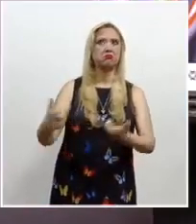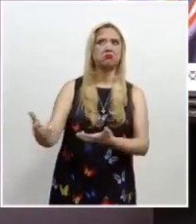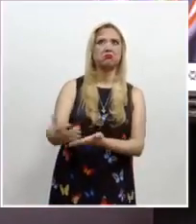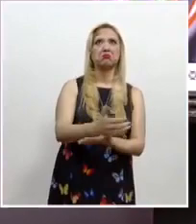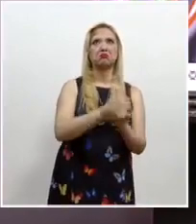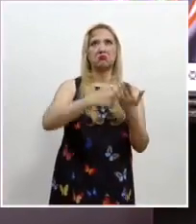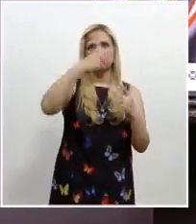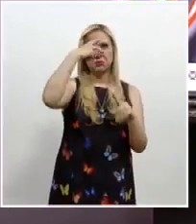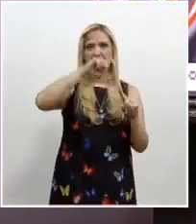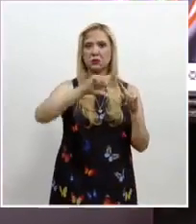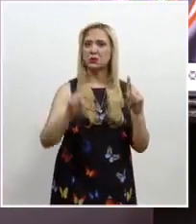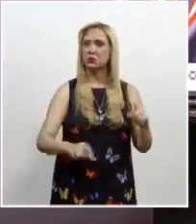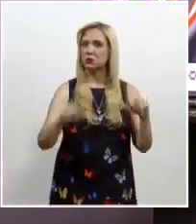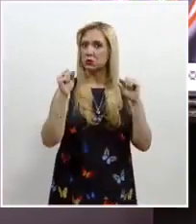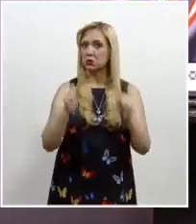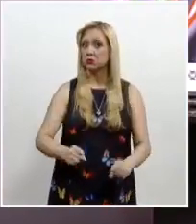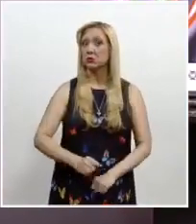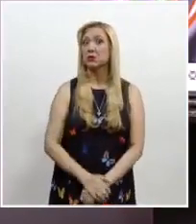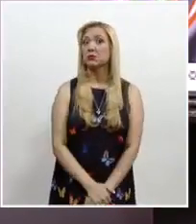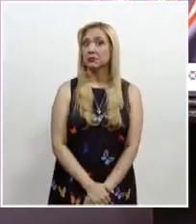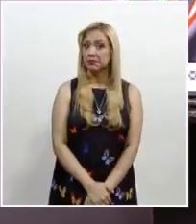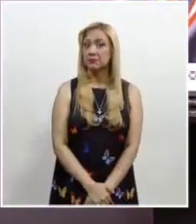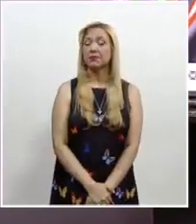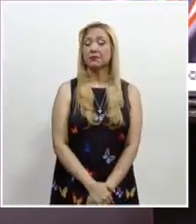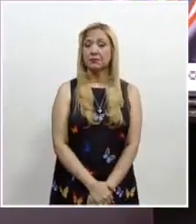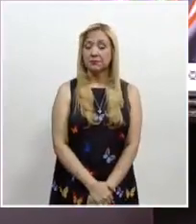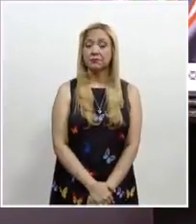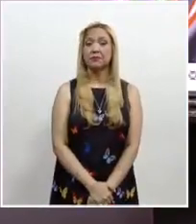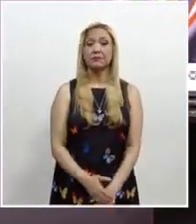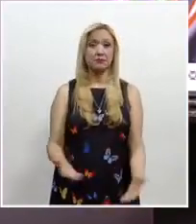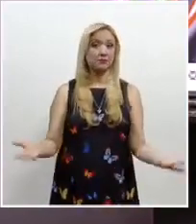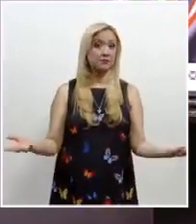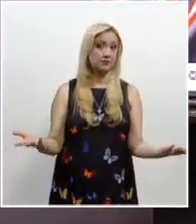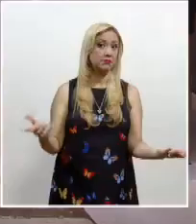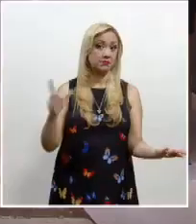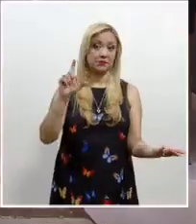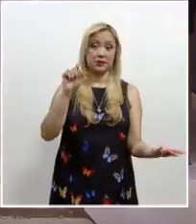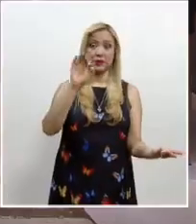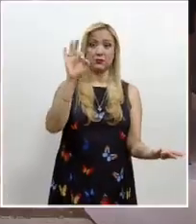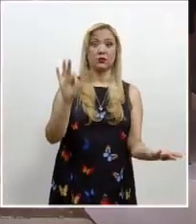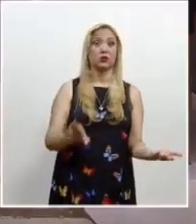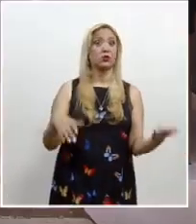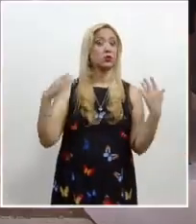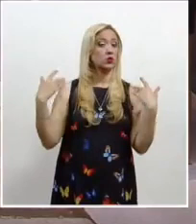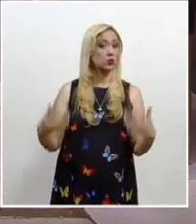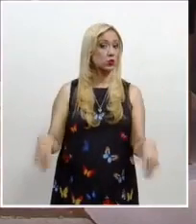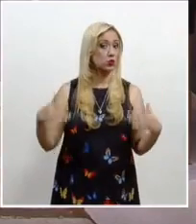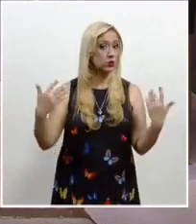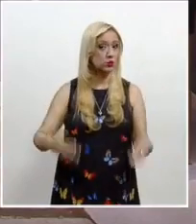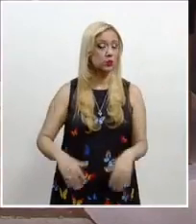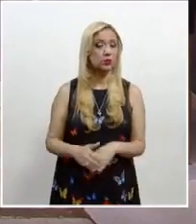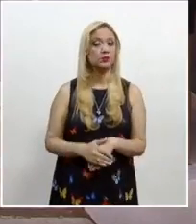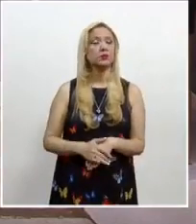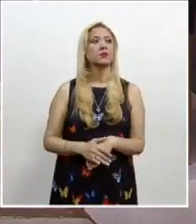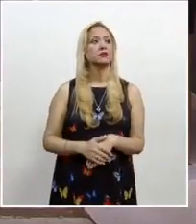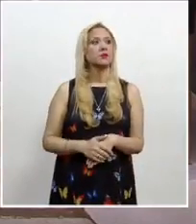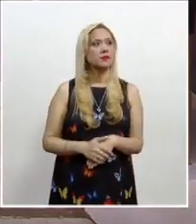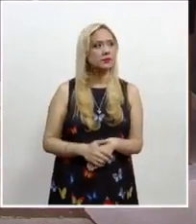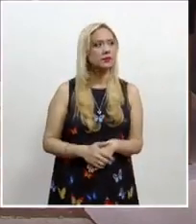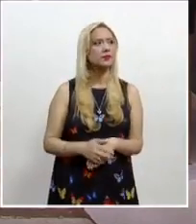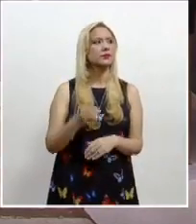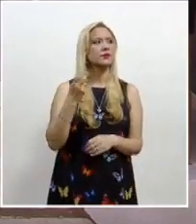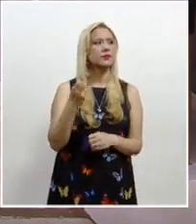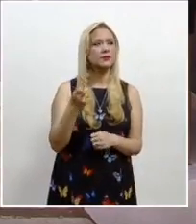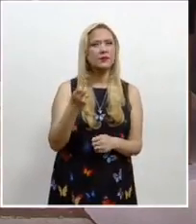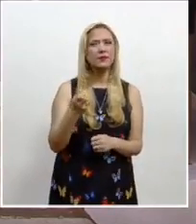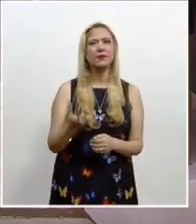Bruto de este país. 28% del Producto Interno Bruto. 28%. Entonces, además de esta